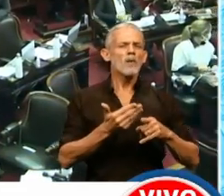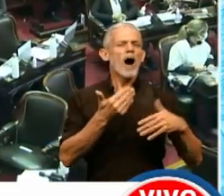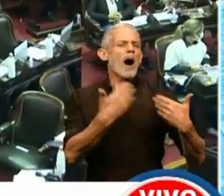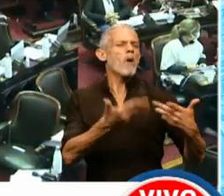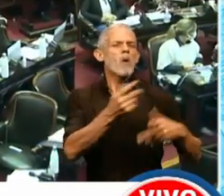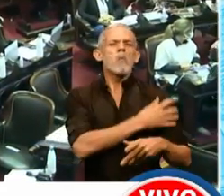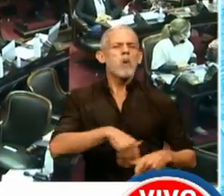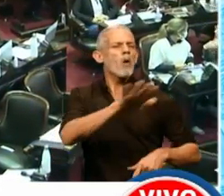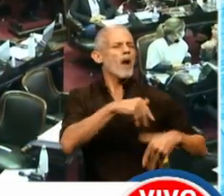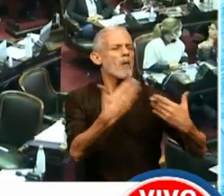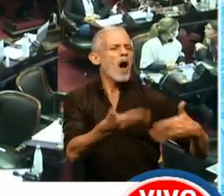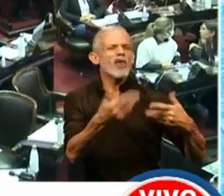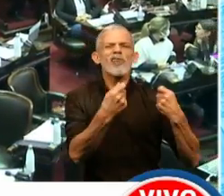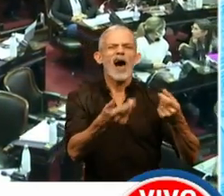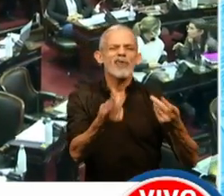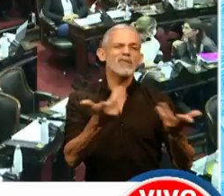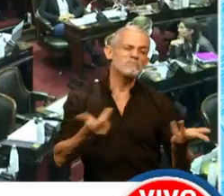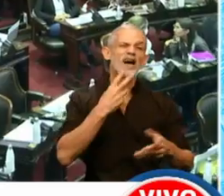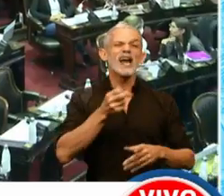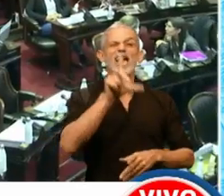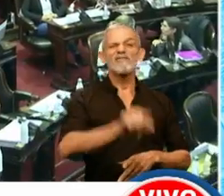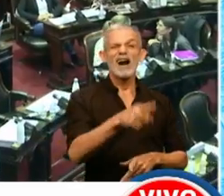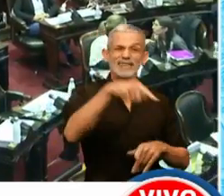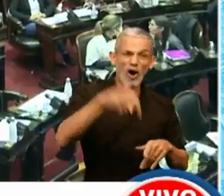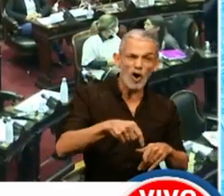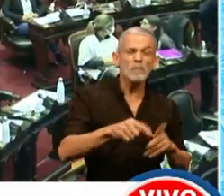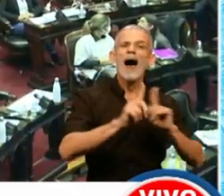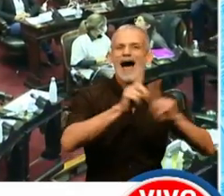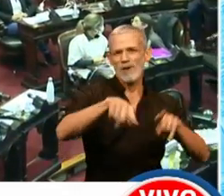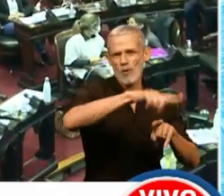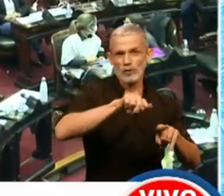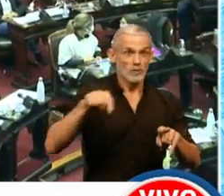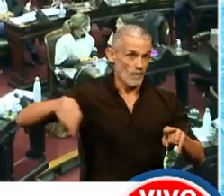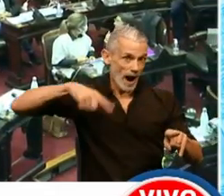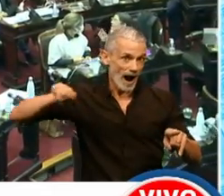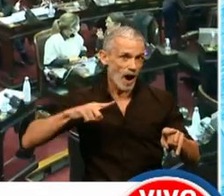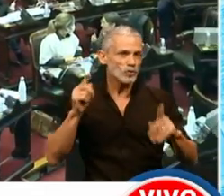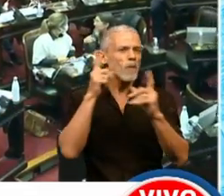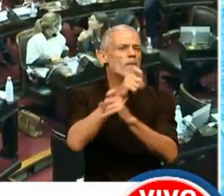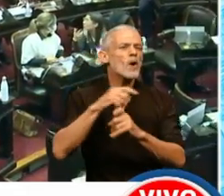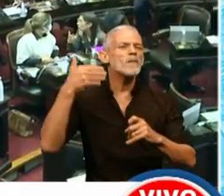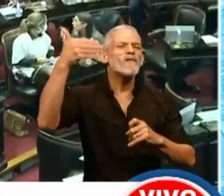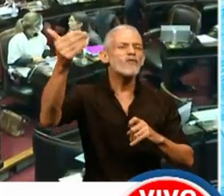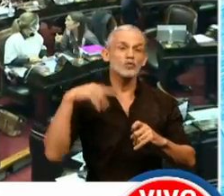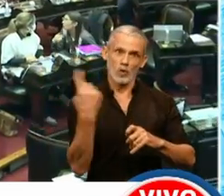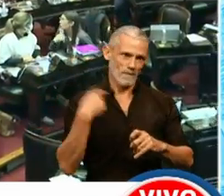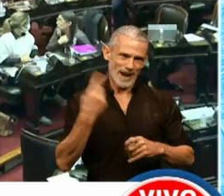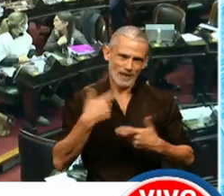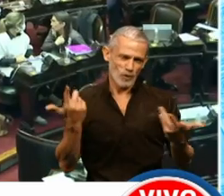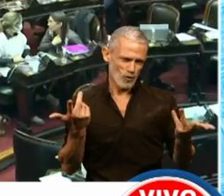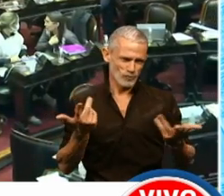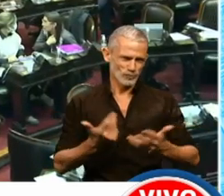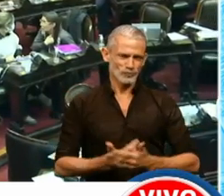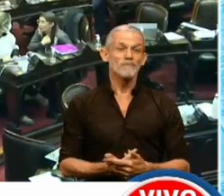significará solamente energía barata hoy para algunos y crisis energética para todos mañana